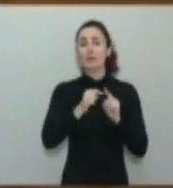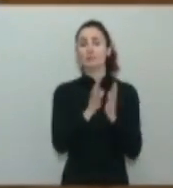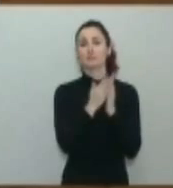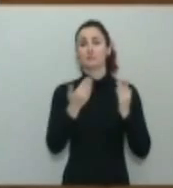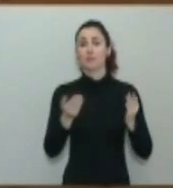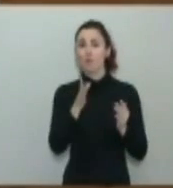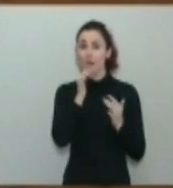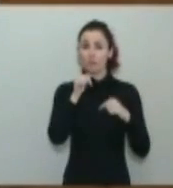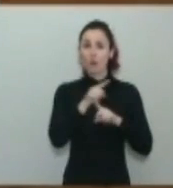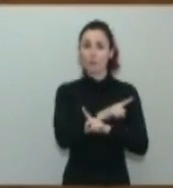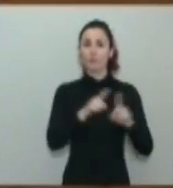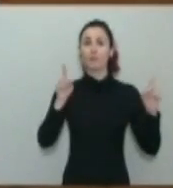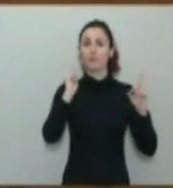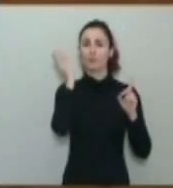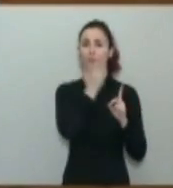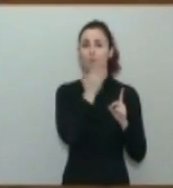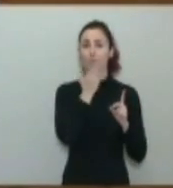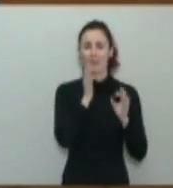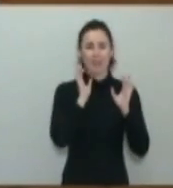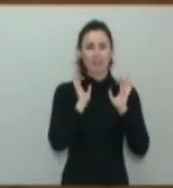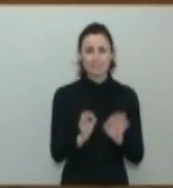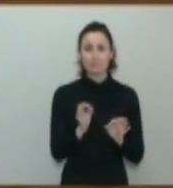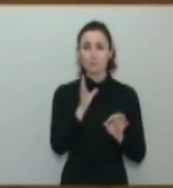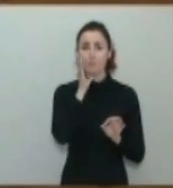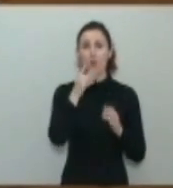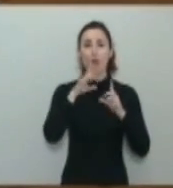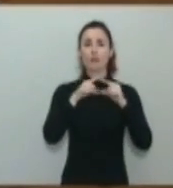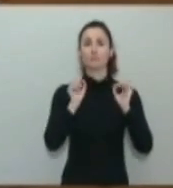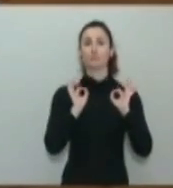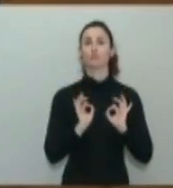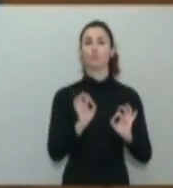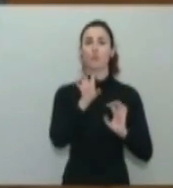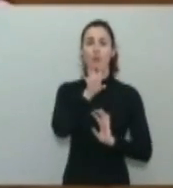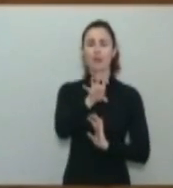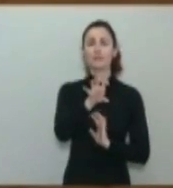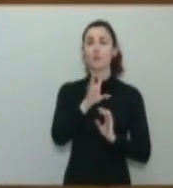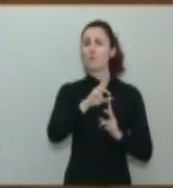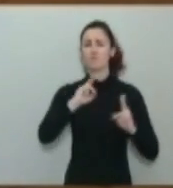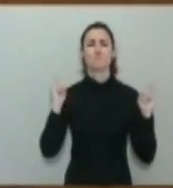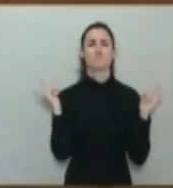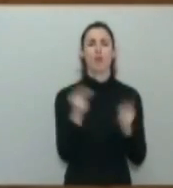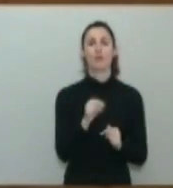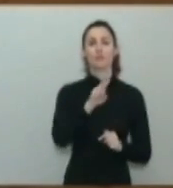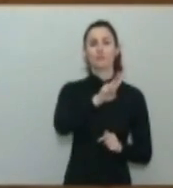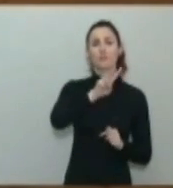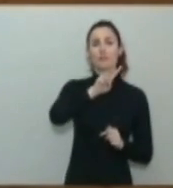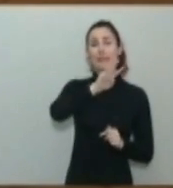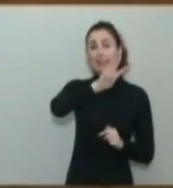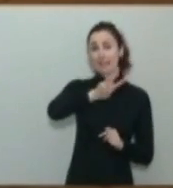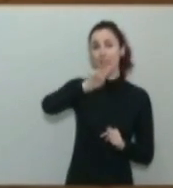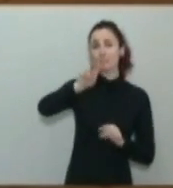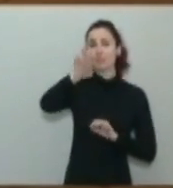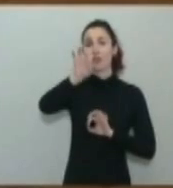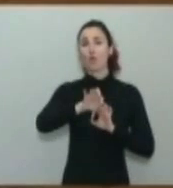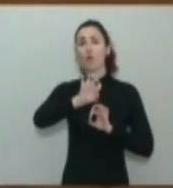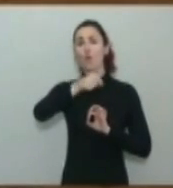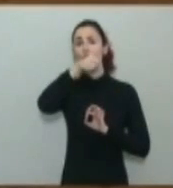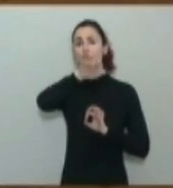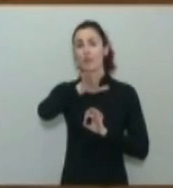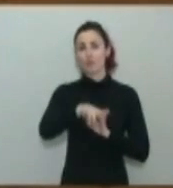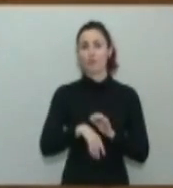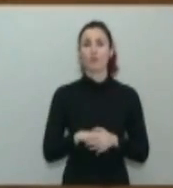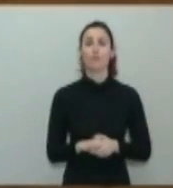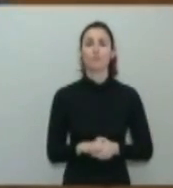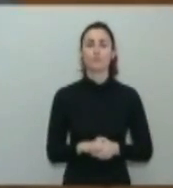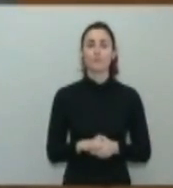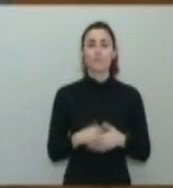presente curso escolar se ha materializado, en el caso de Asturias, en un recorte del 37,5%.